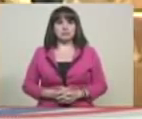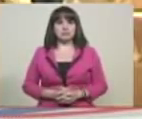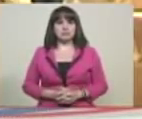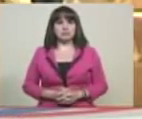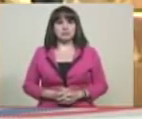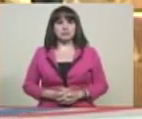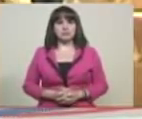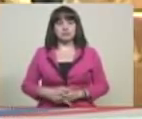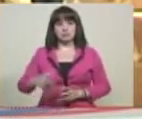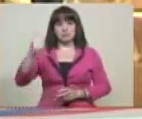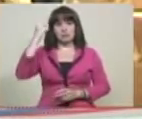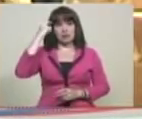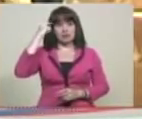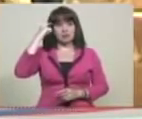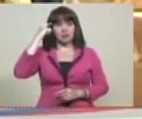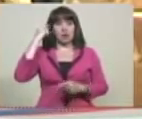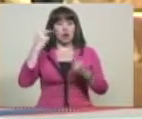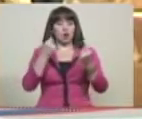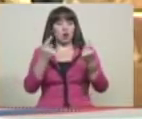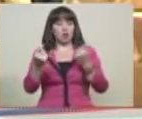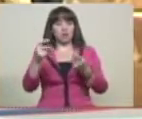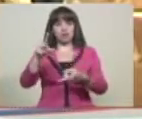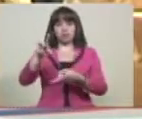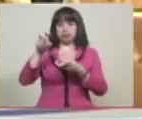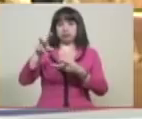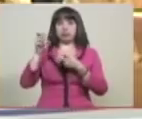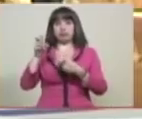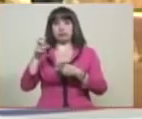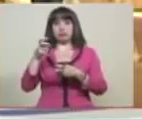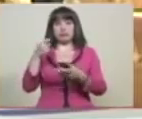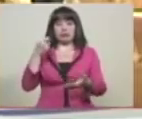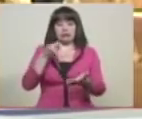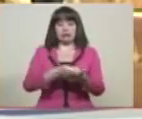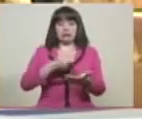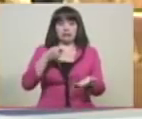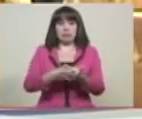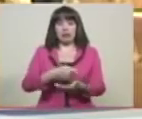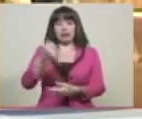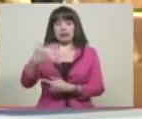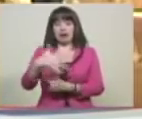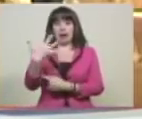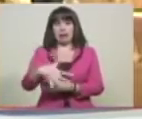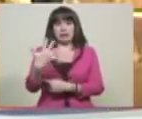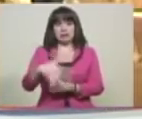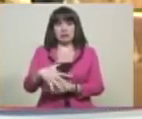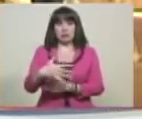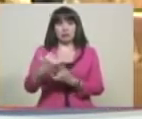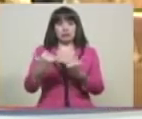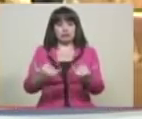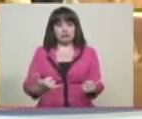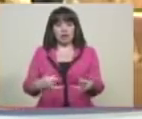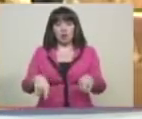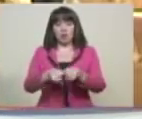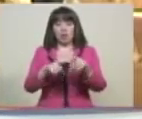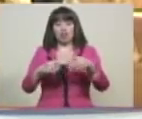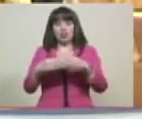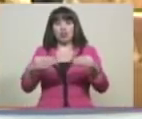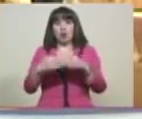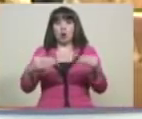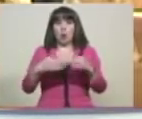Sabe cómo se ha impuesto el segundo mecanismo, que es la imposición a partir de